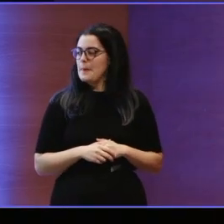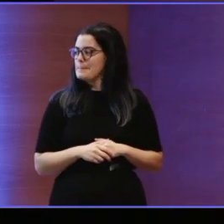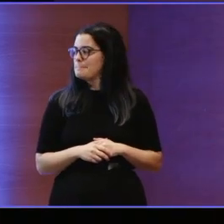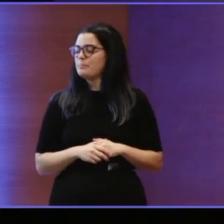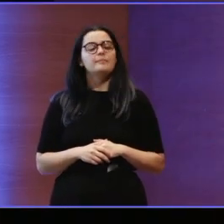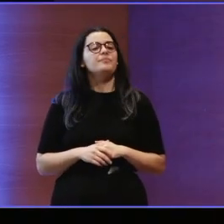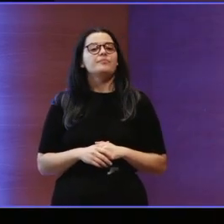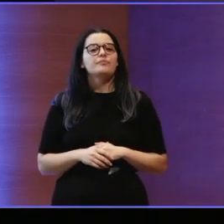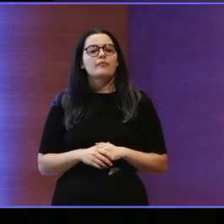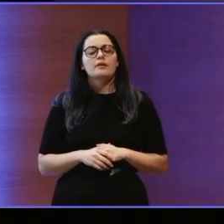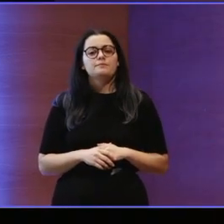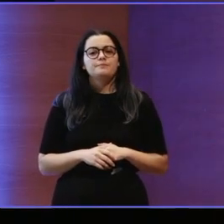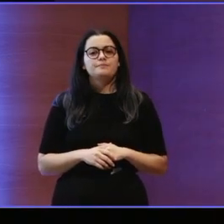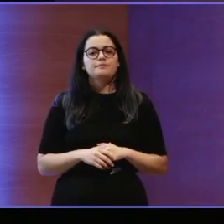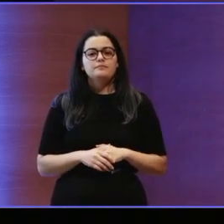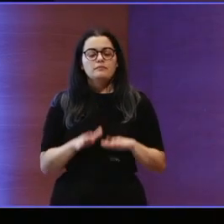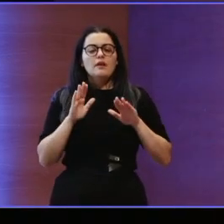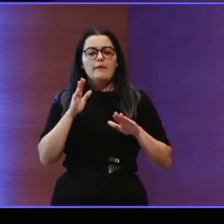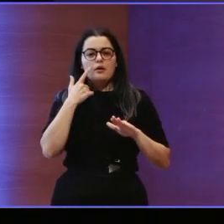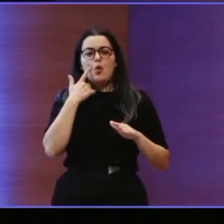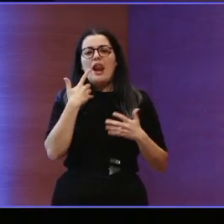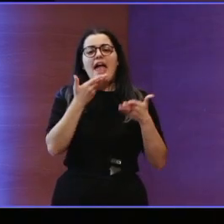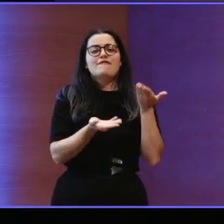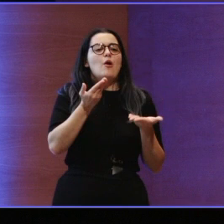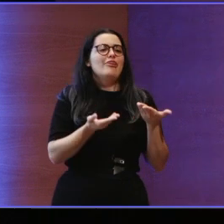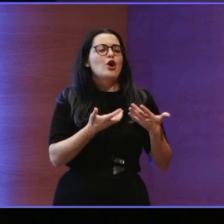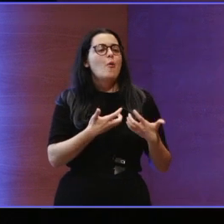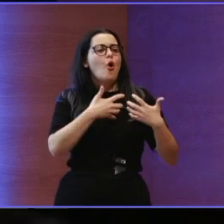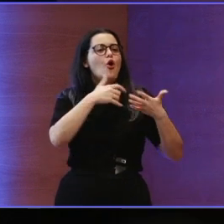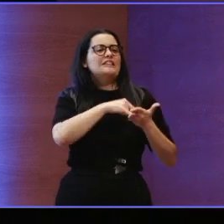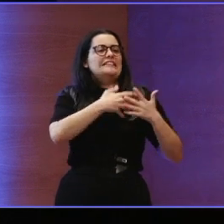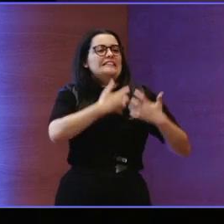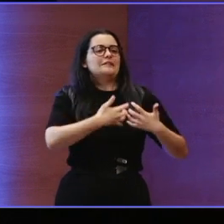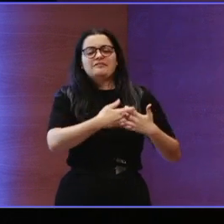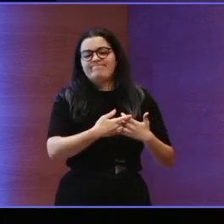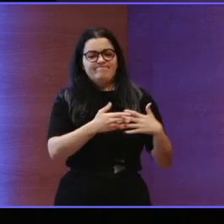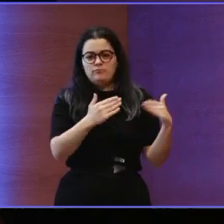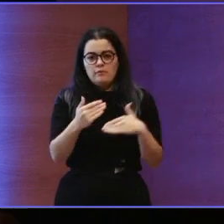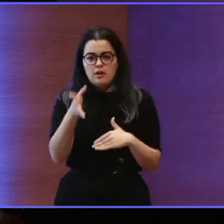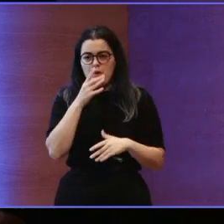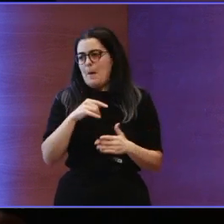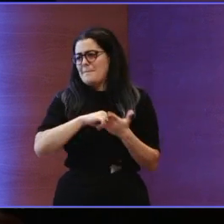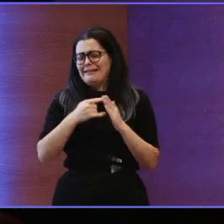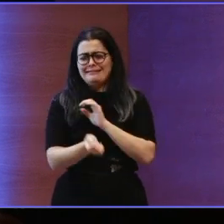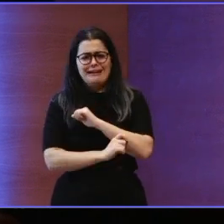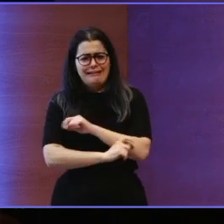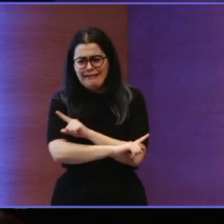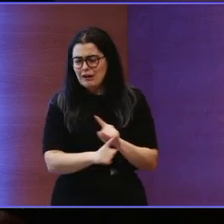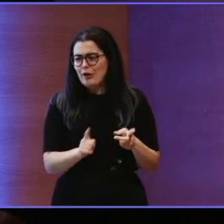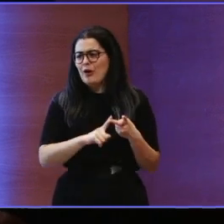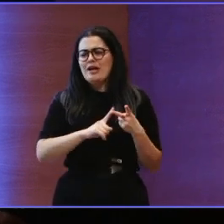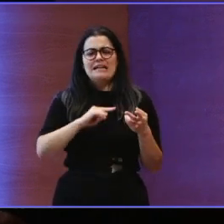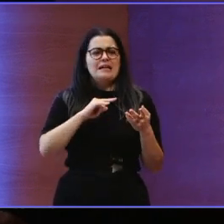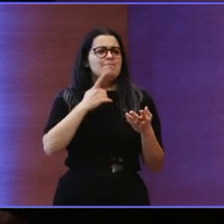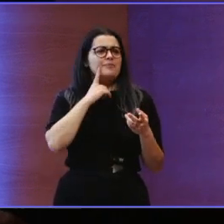habido una sistemática de evaluación pero ni siquiera de los grandes planes estratégicos no ha habido una sistemática de